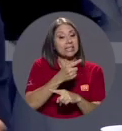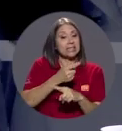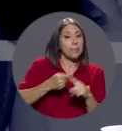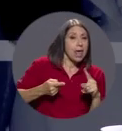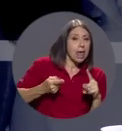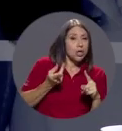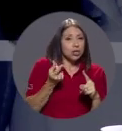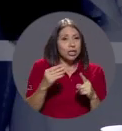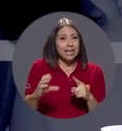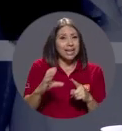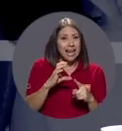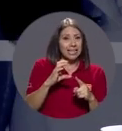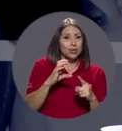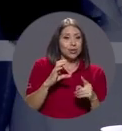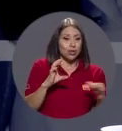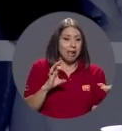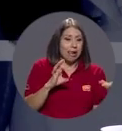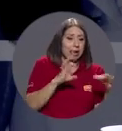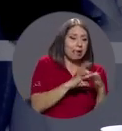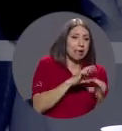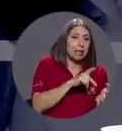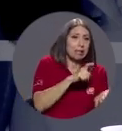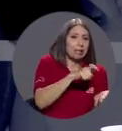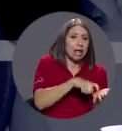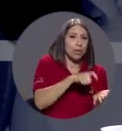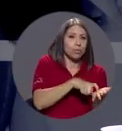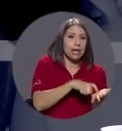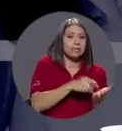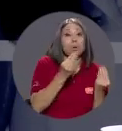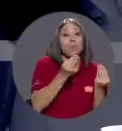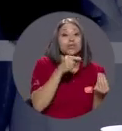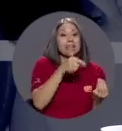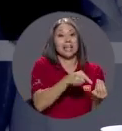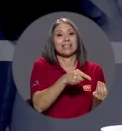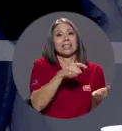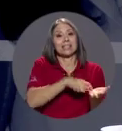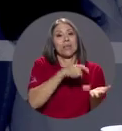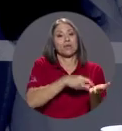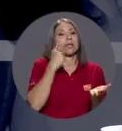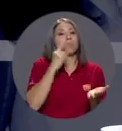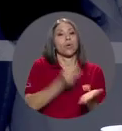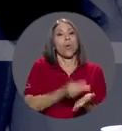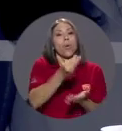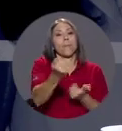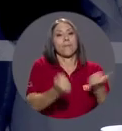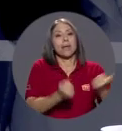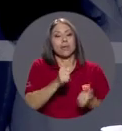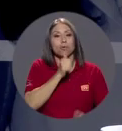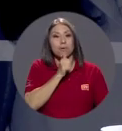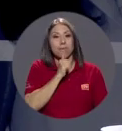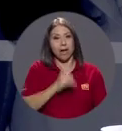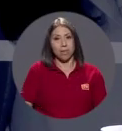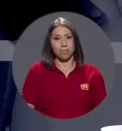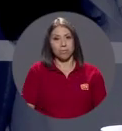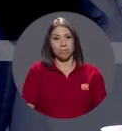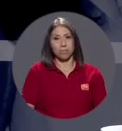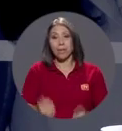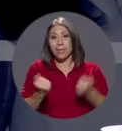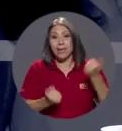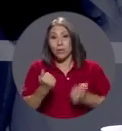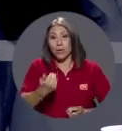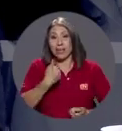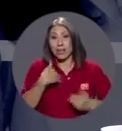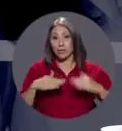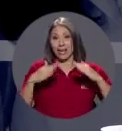Costa Rica, está muy ligada a las deudas que tenemos. Muchas de ellas son deudas por vehículos privados, por el vehículo que tenemos en nuestra